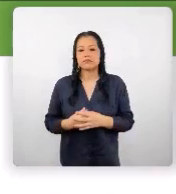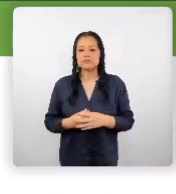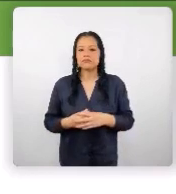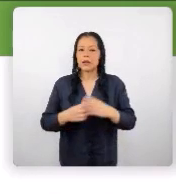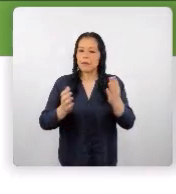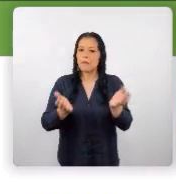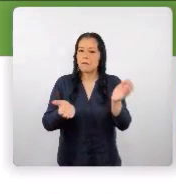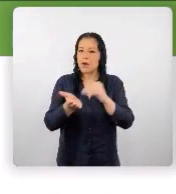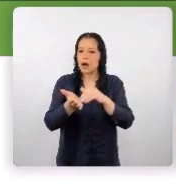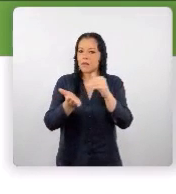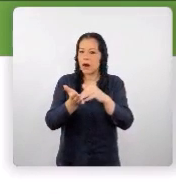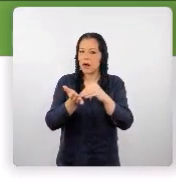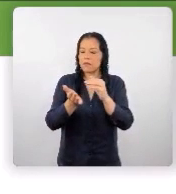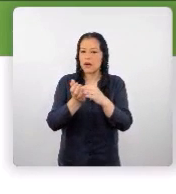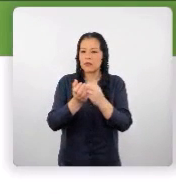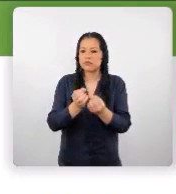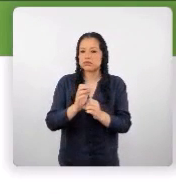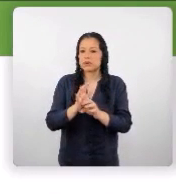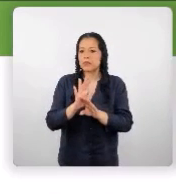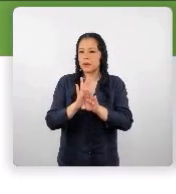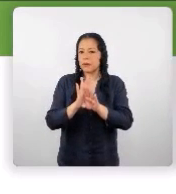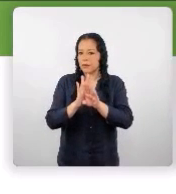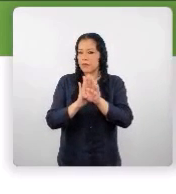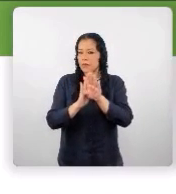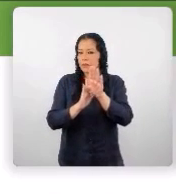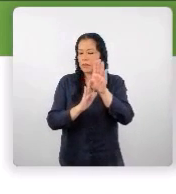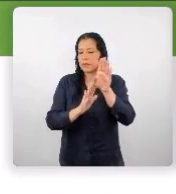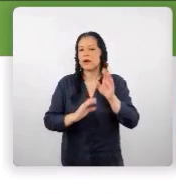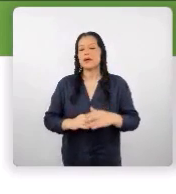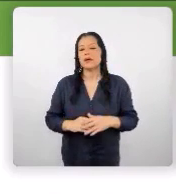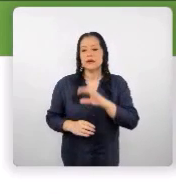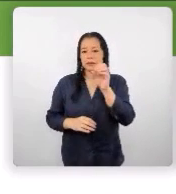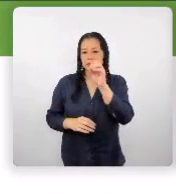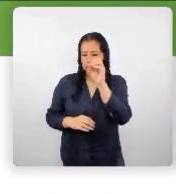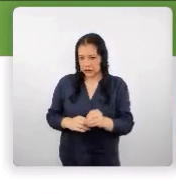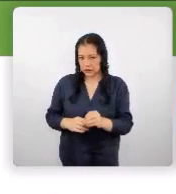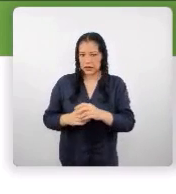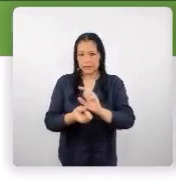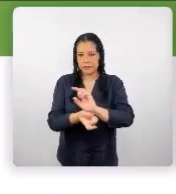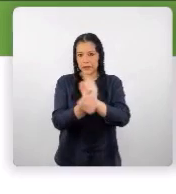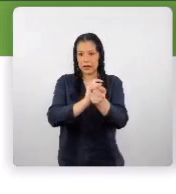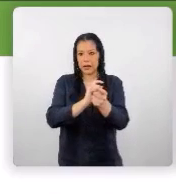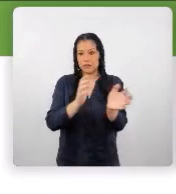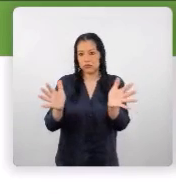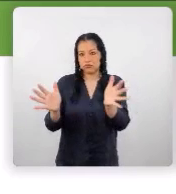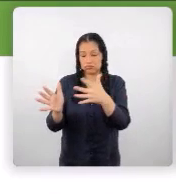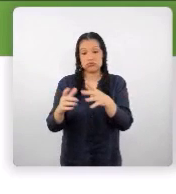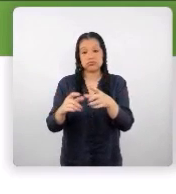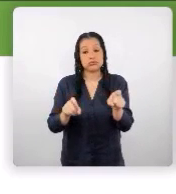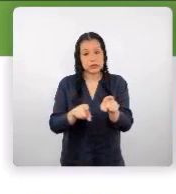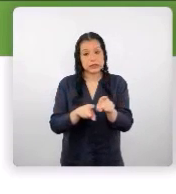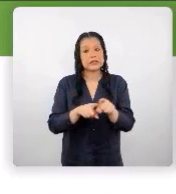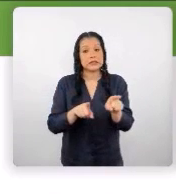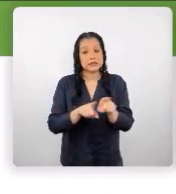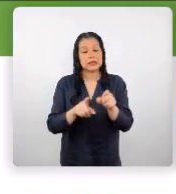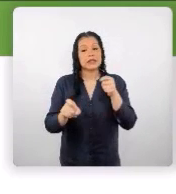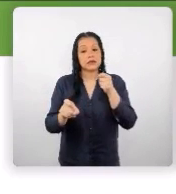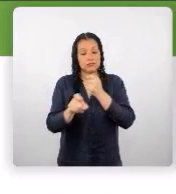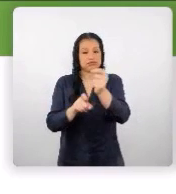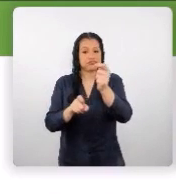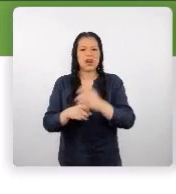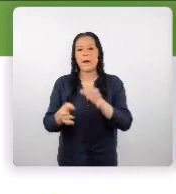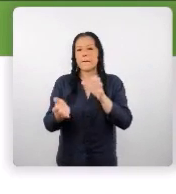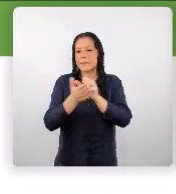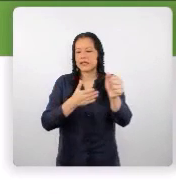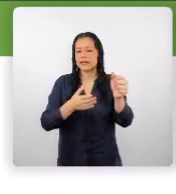a que este número crezca, ¿no? El cambio climático nos sigue afectando, los meses de